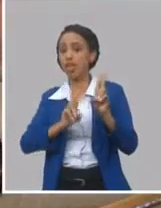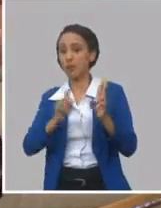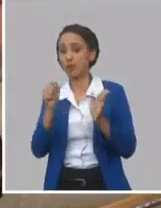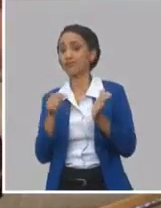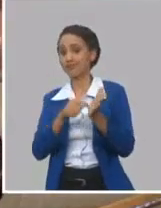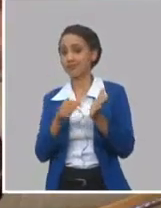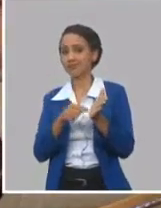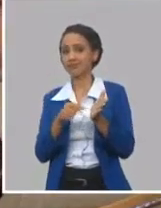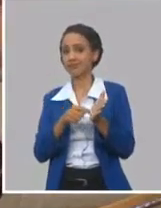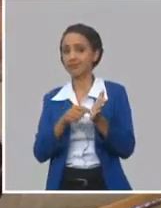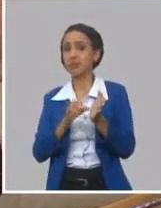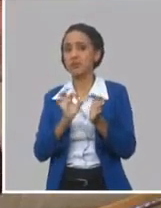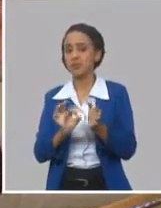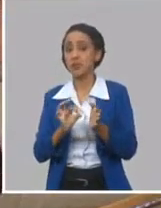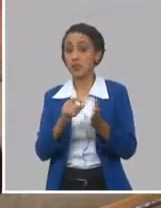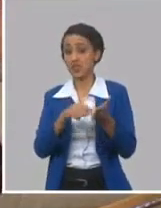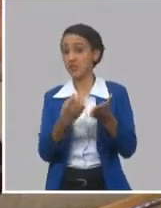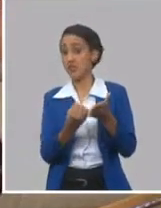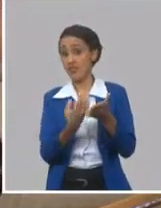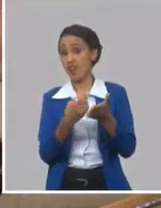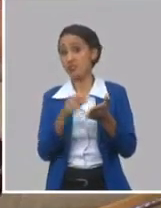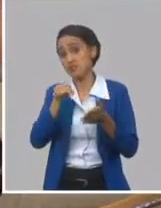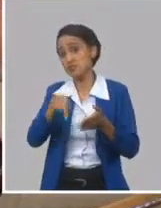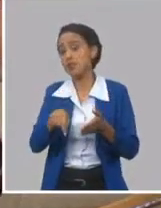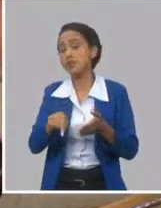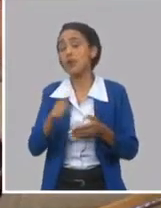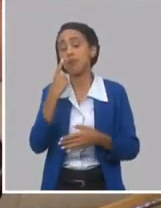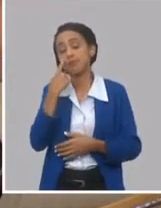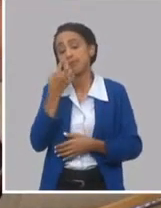personas, y esto pasa un poco por